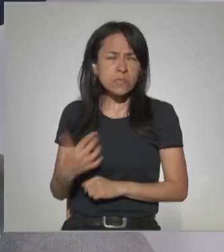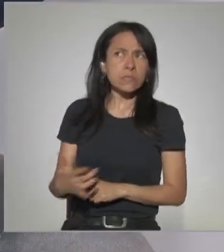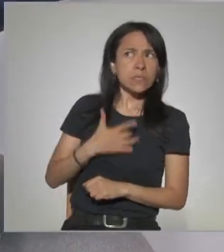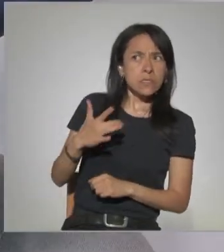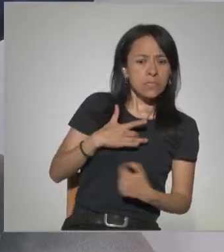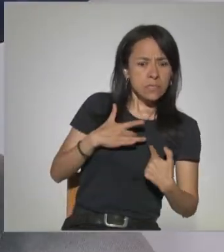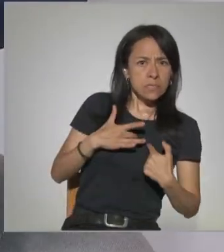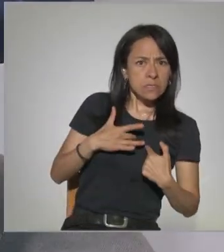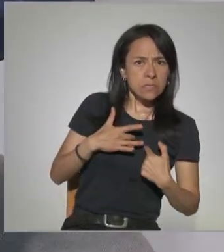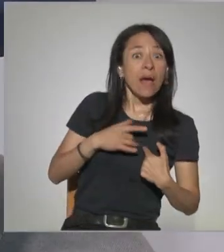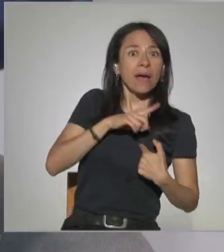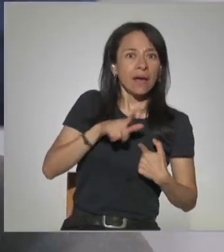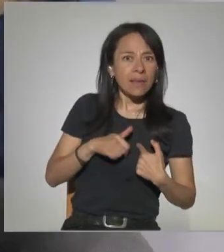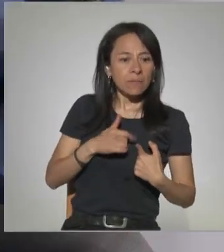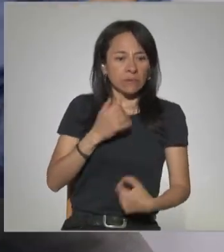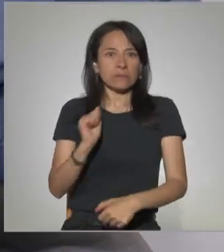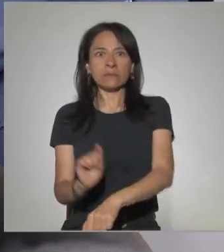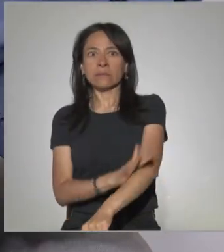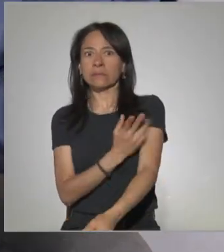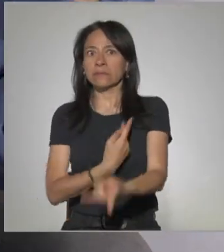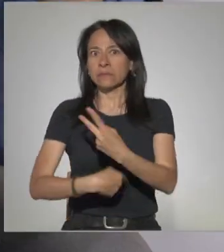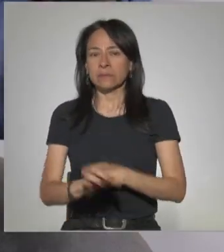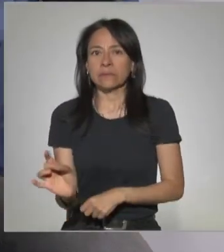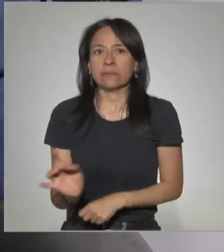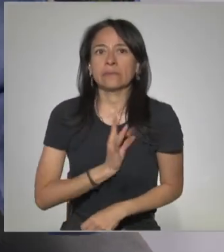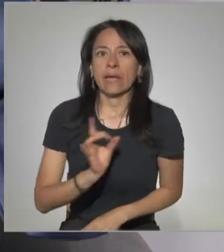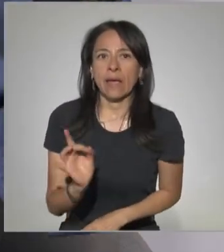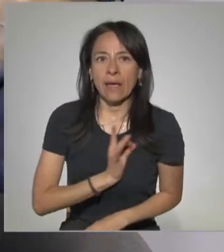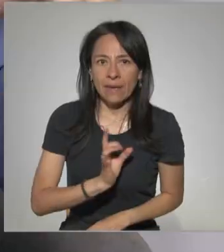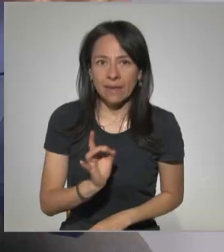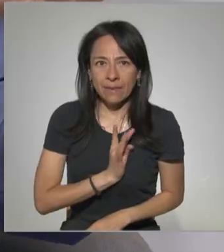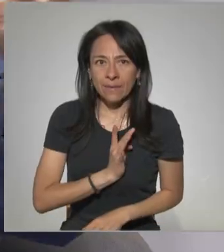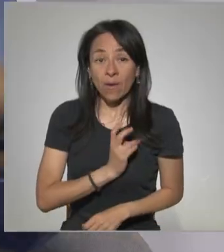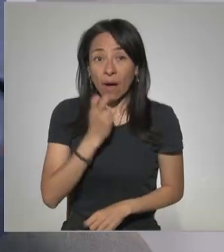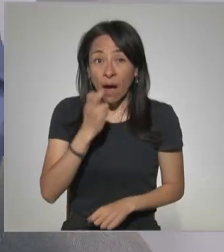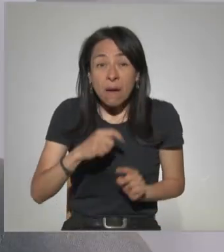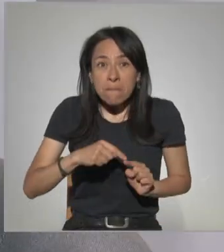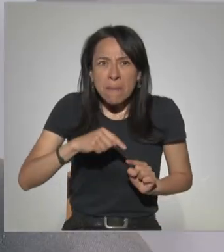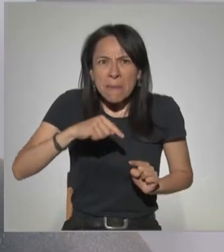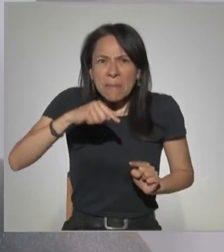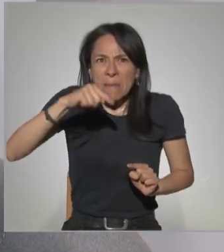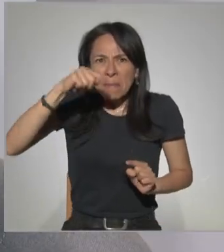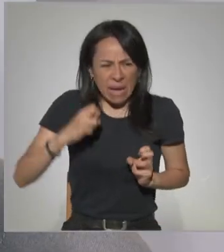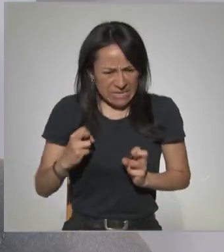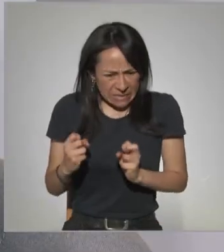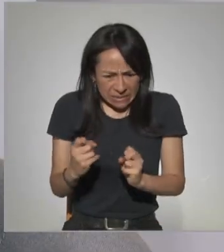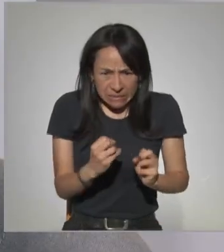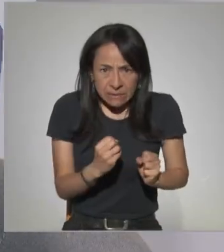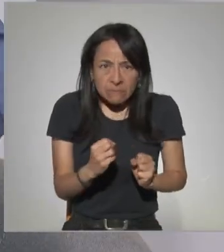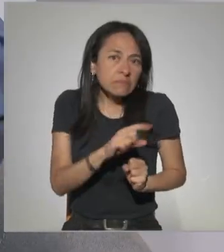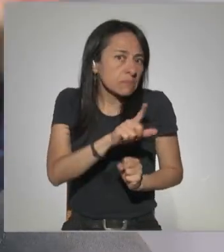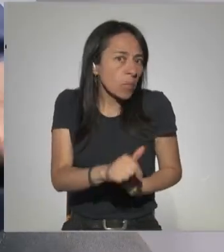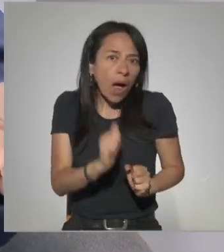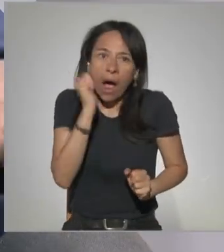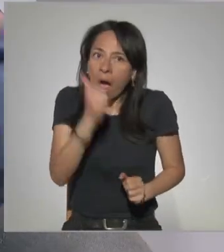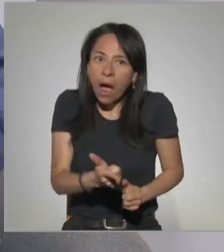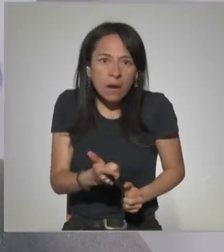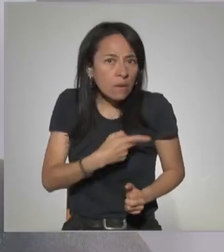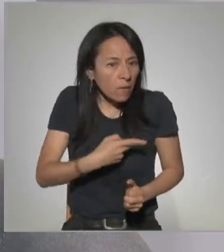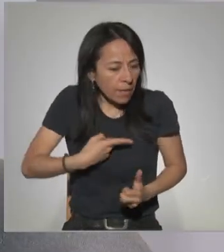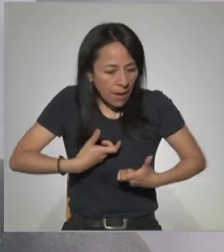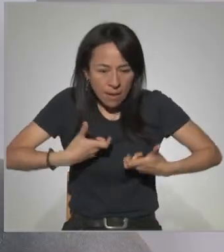en esa situación de pico, obviamente hay que actuar, ¿no? Y en el resto del día, por